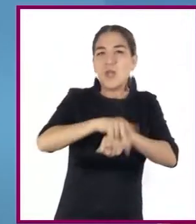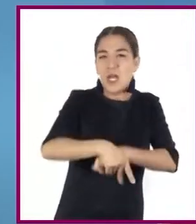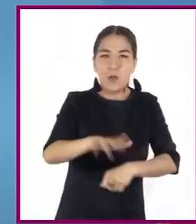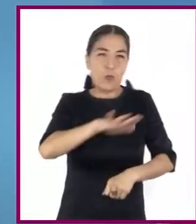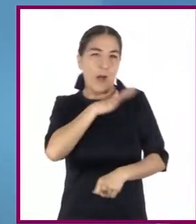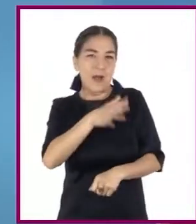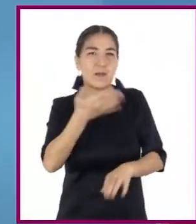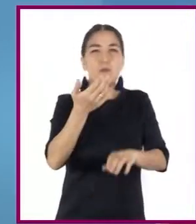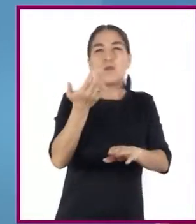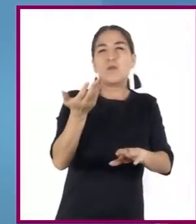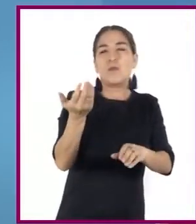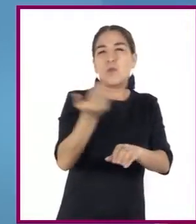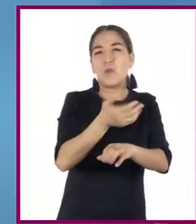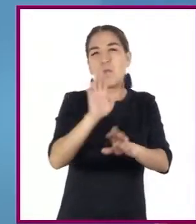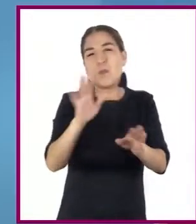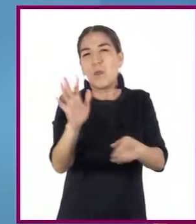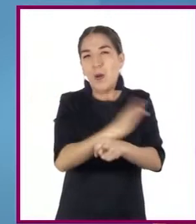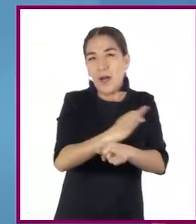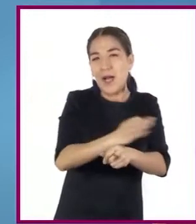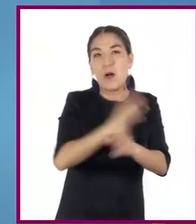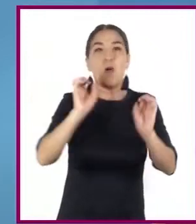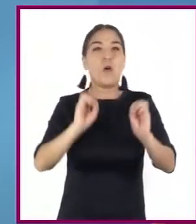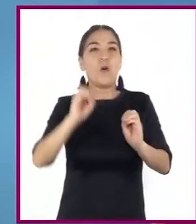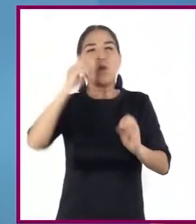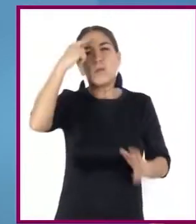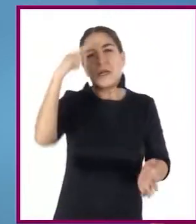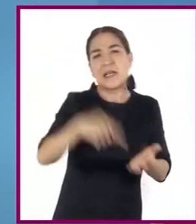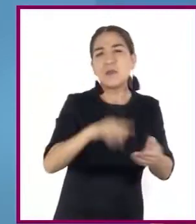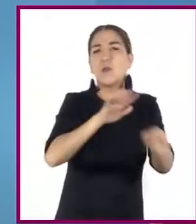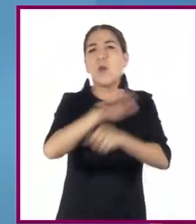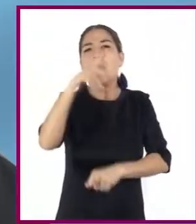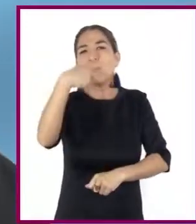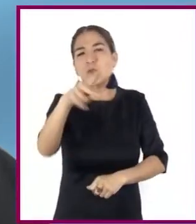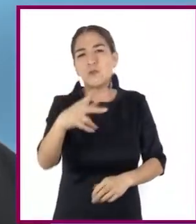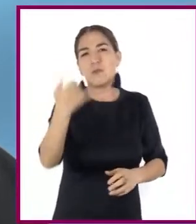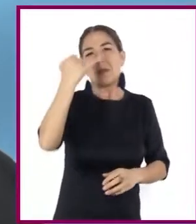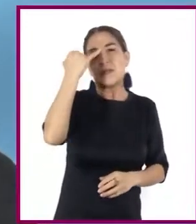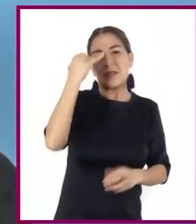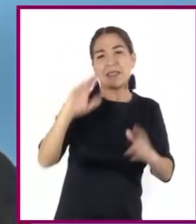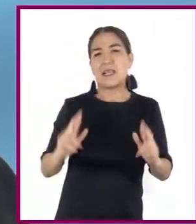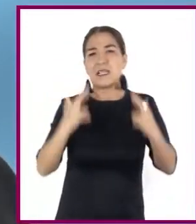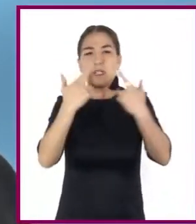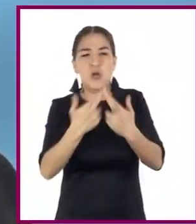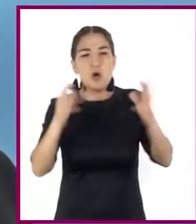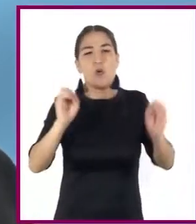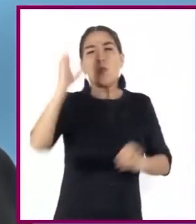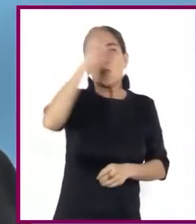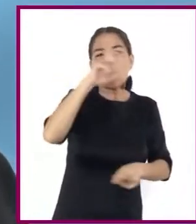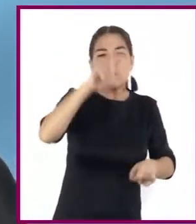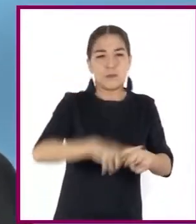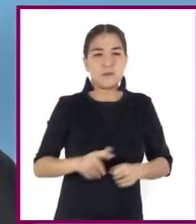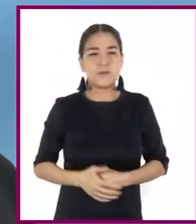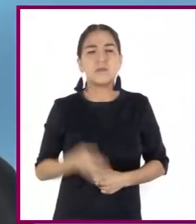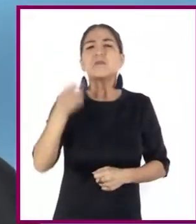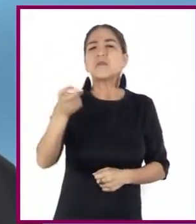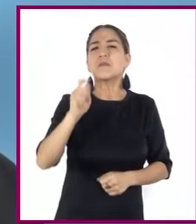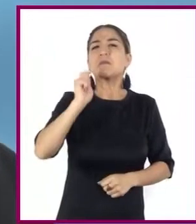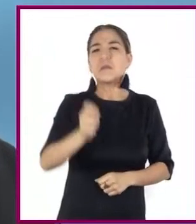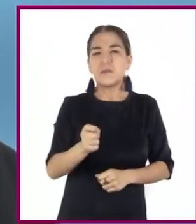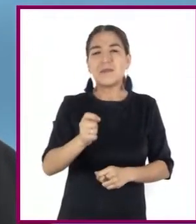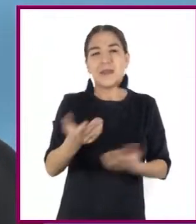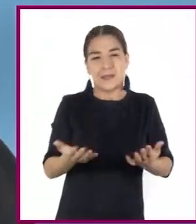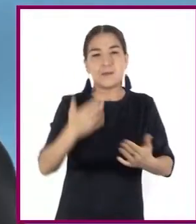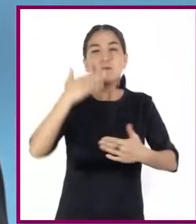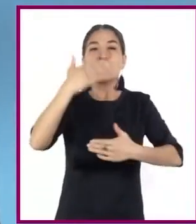ideas, creencias o determinadas expresiones culturales. Esto quiere decir que, conforme van